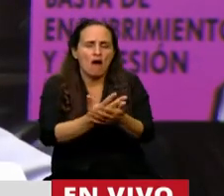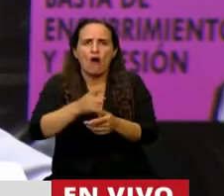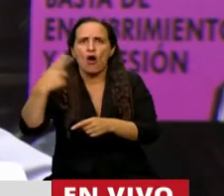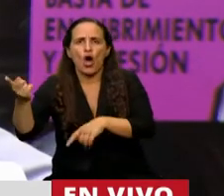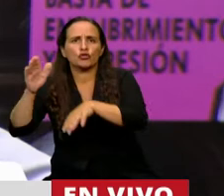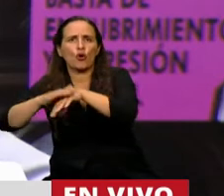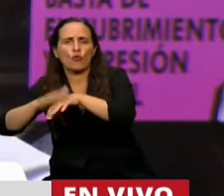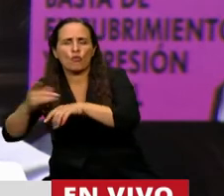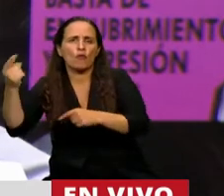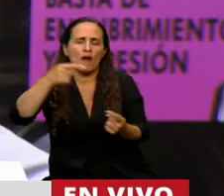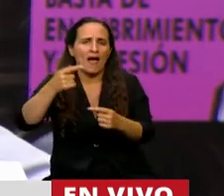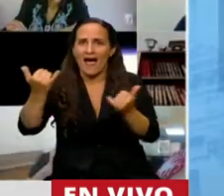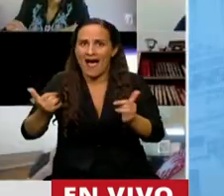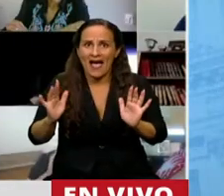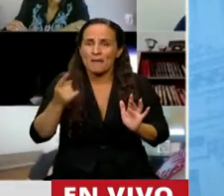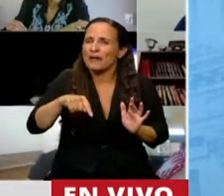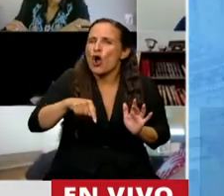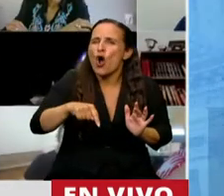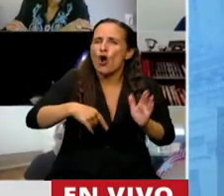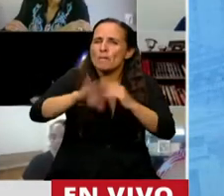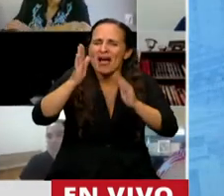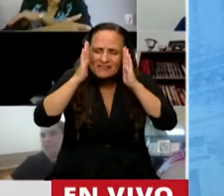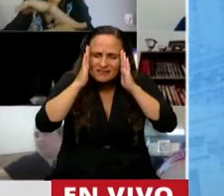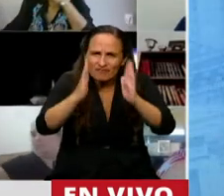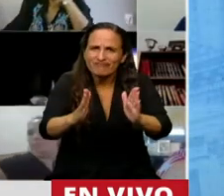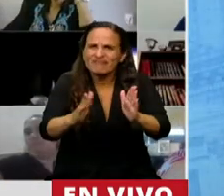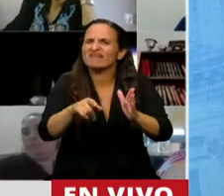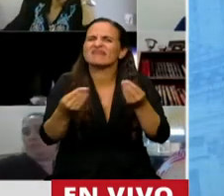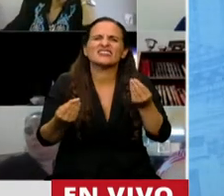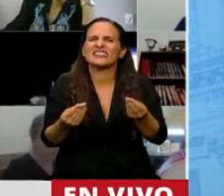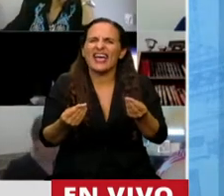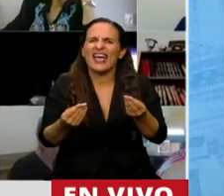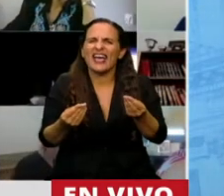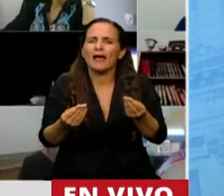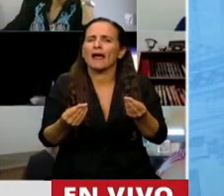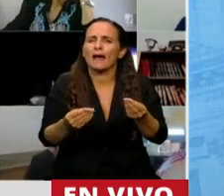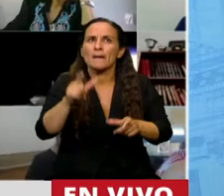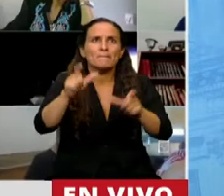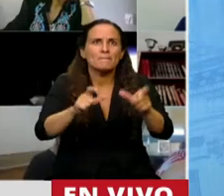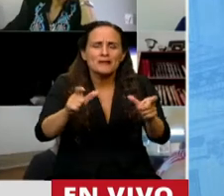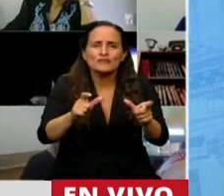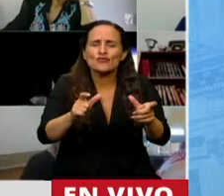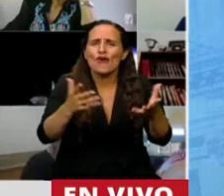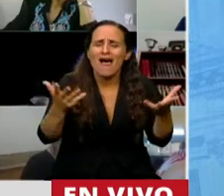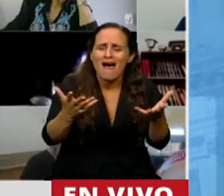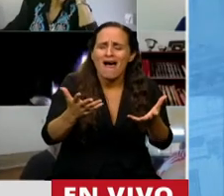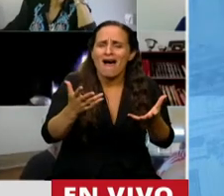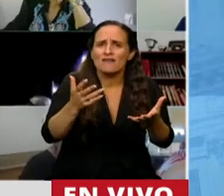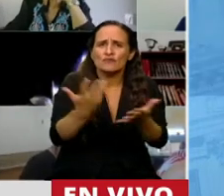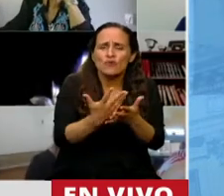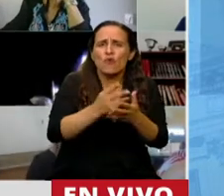focalizando es cuando estamos hablando de determinado tipo de víctimas que están en